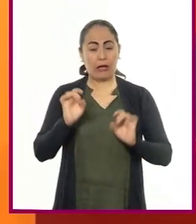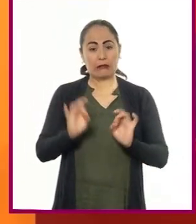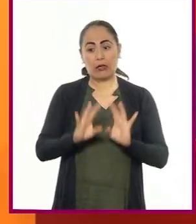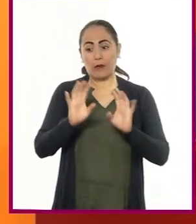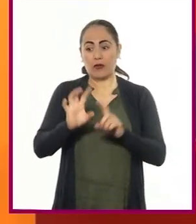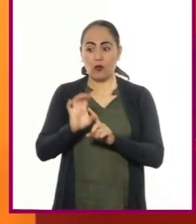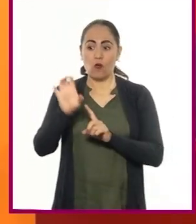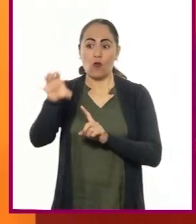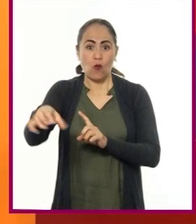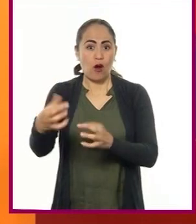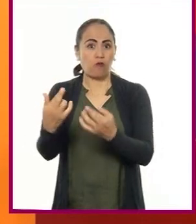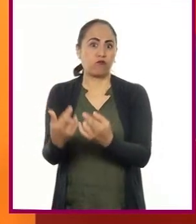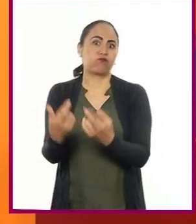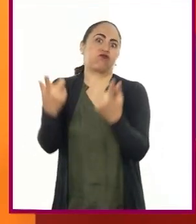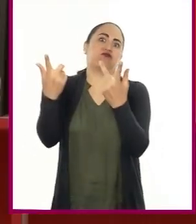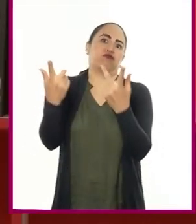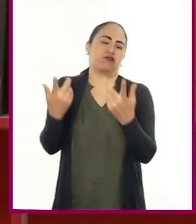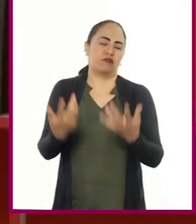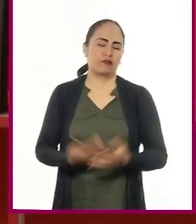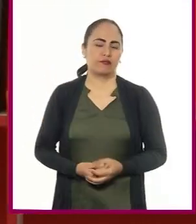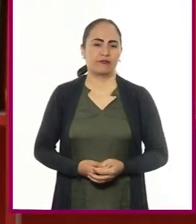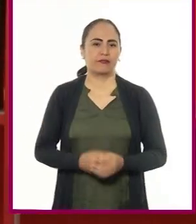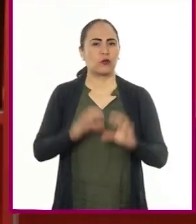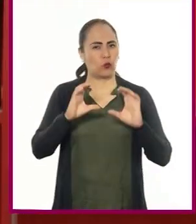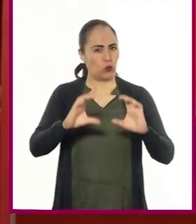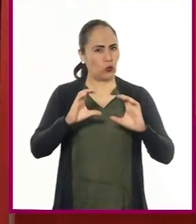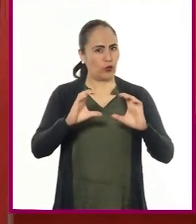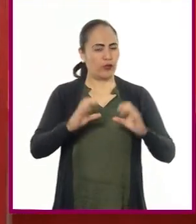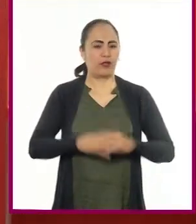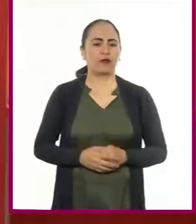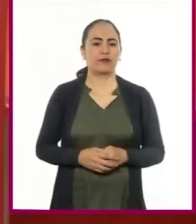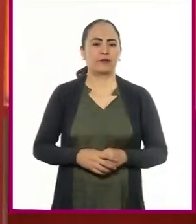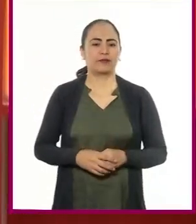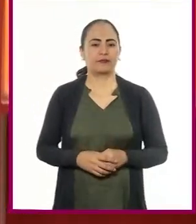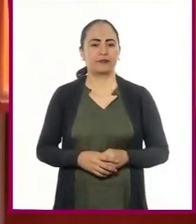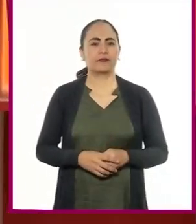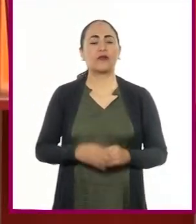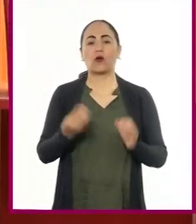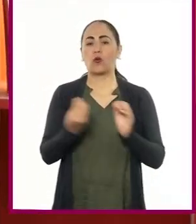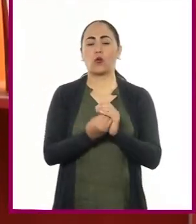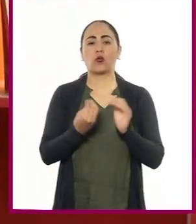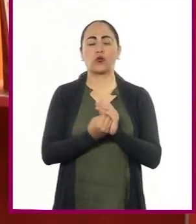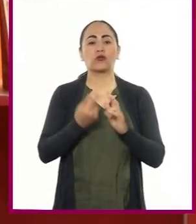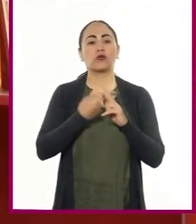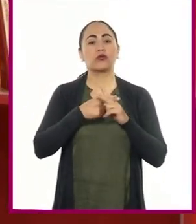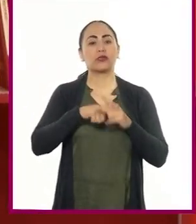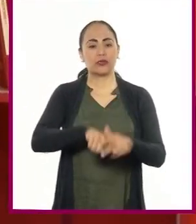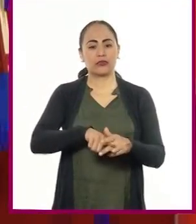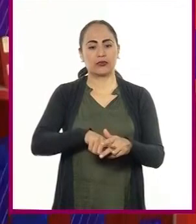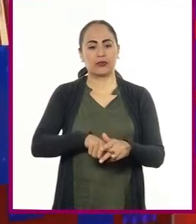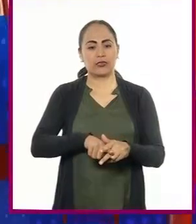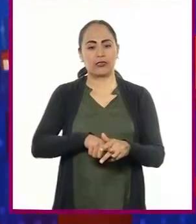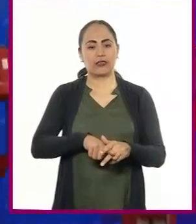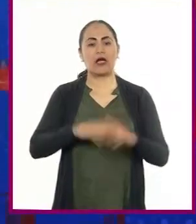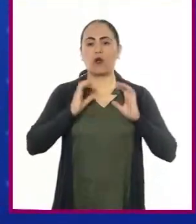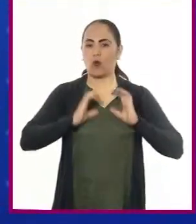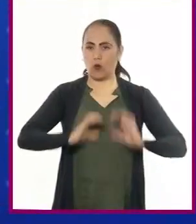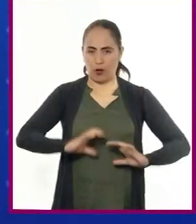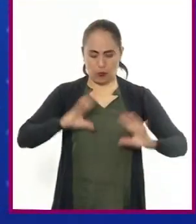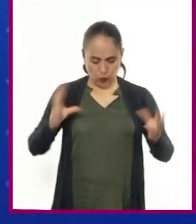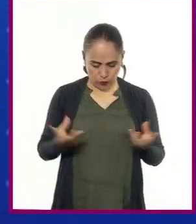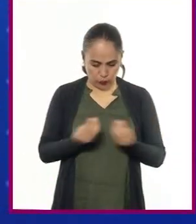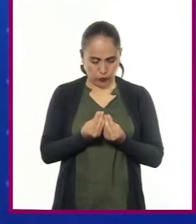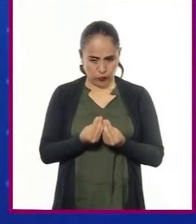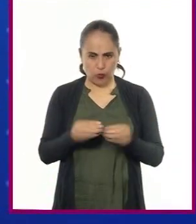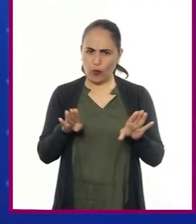romperse si perdemos el control. Muy bien, para comenzar nuestra sesión vamos a nuestra adecuación morfofuncional. ¿De